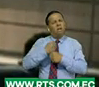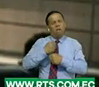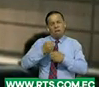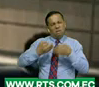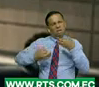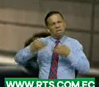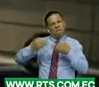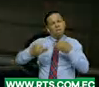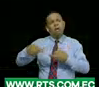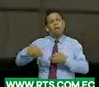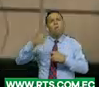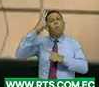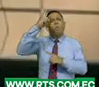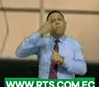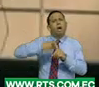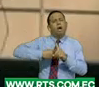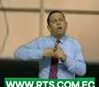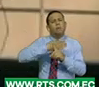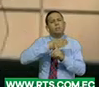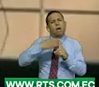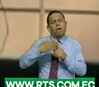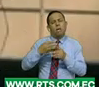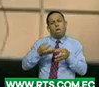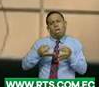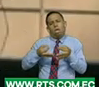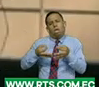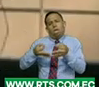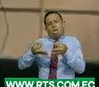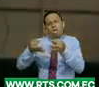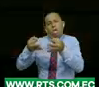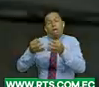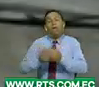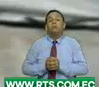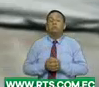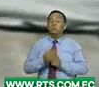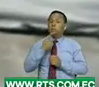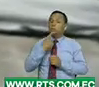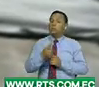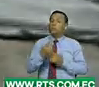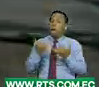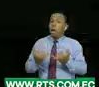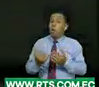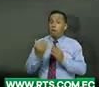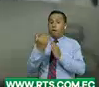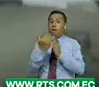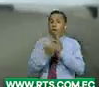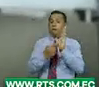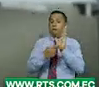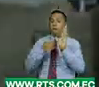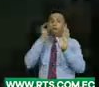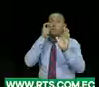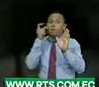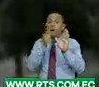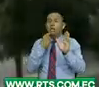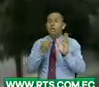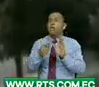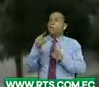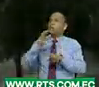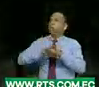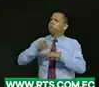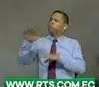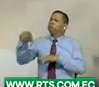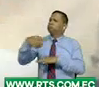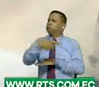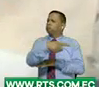del dictamen fiscal por presunta delincuencia organizada en la venta de insumos y medicinas en los hospitales del iess